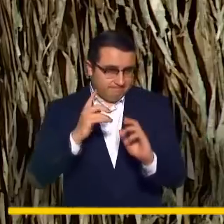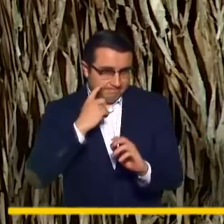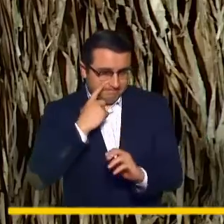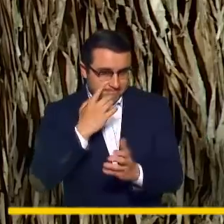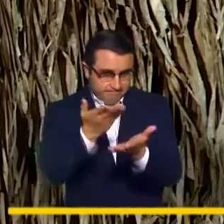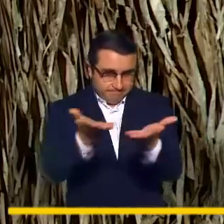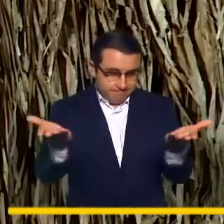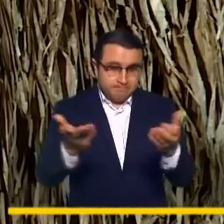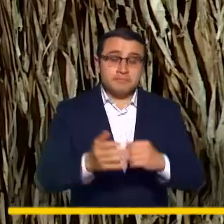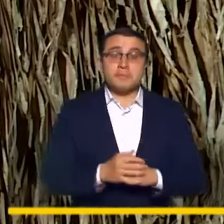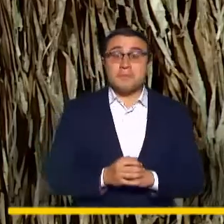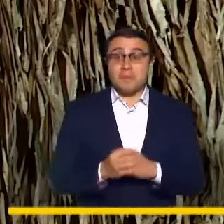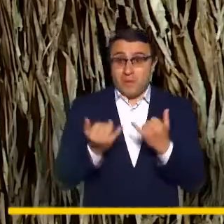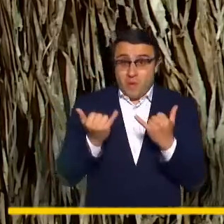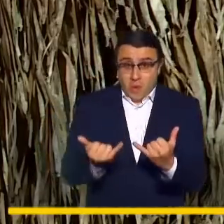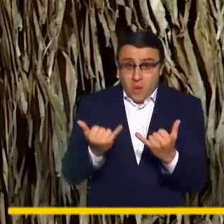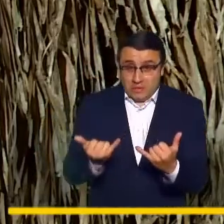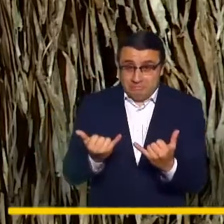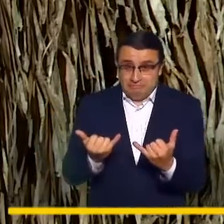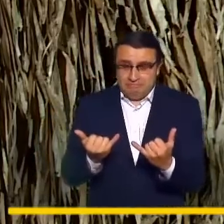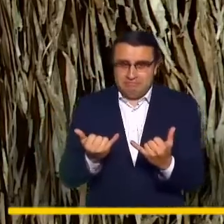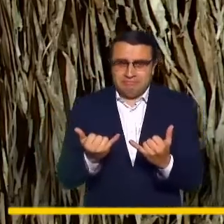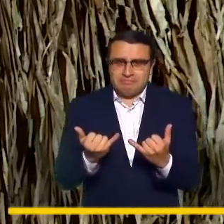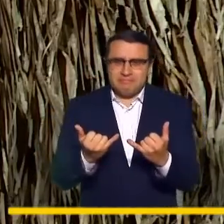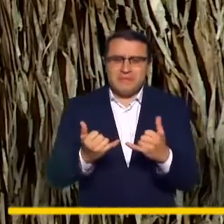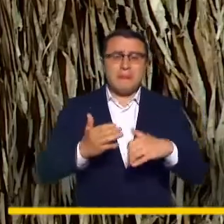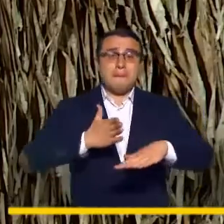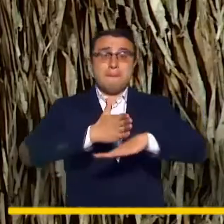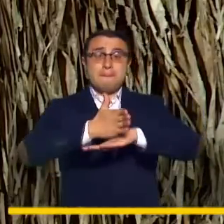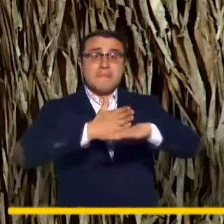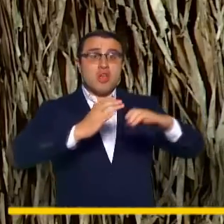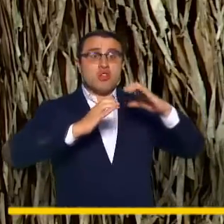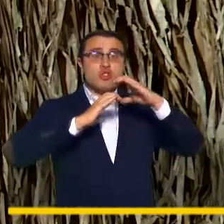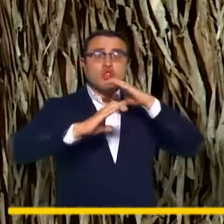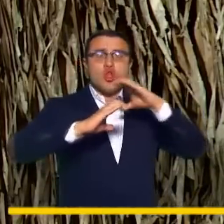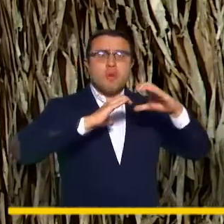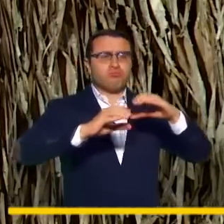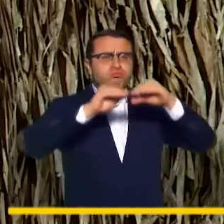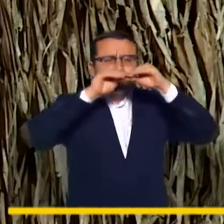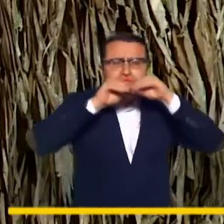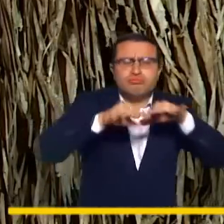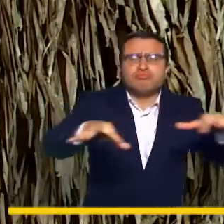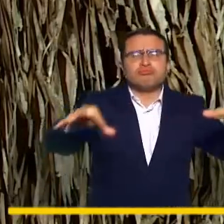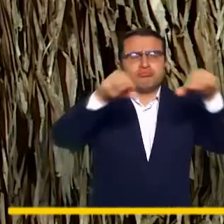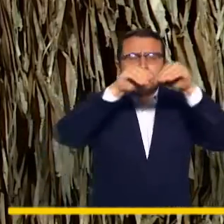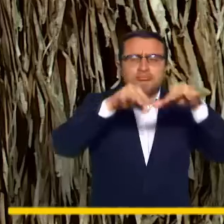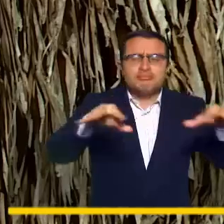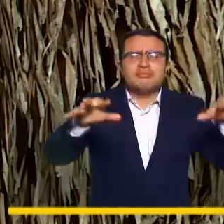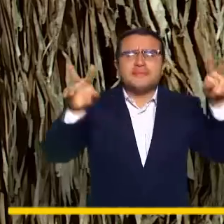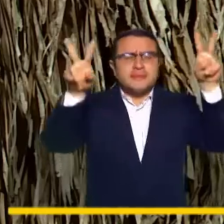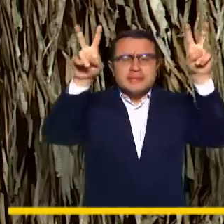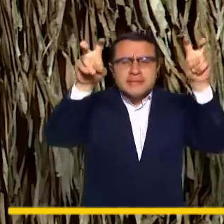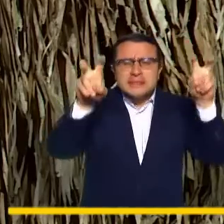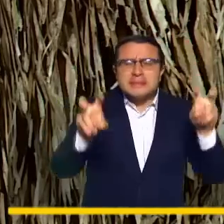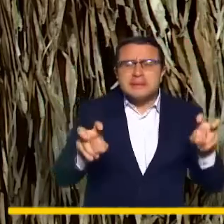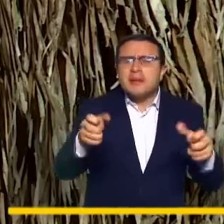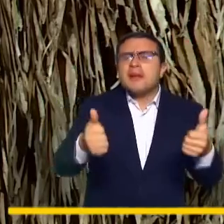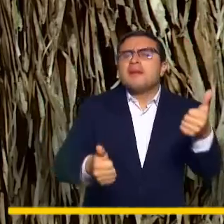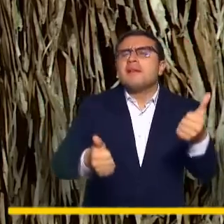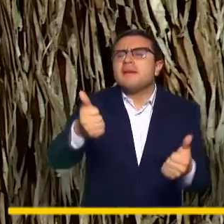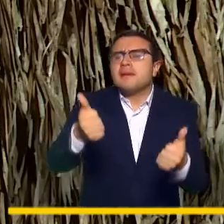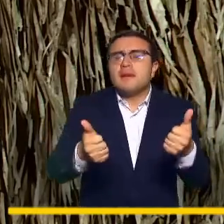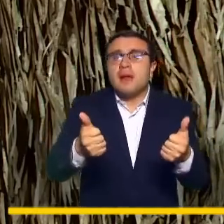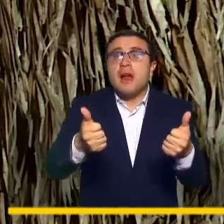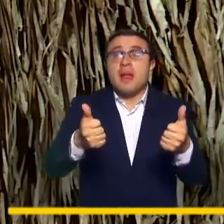hoy buena parte de los medios de comunicación se han dedicado a hablar de que